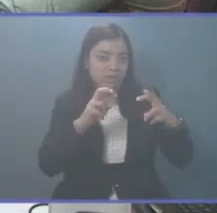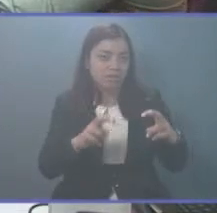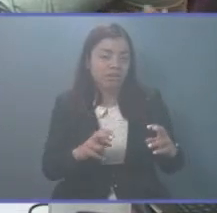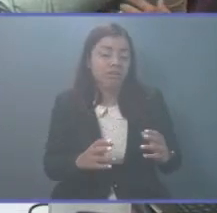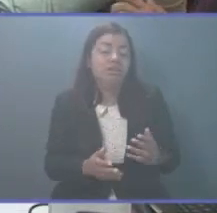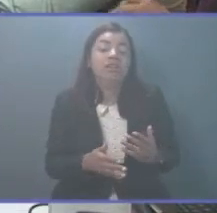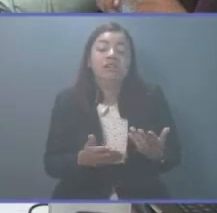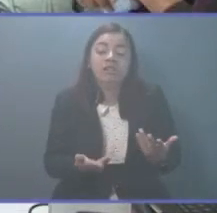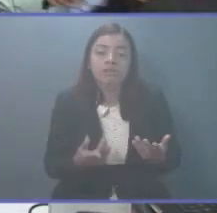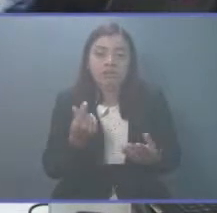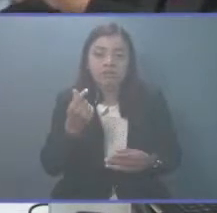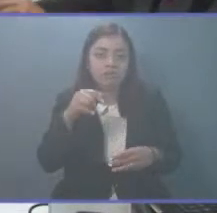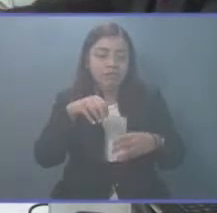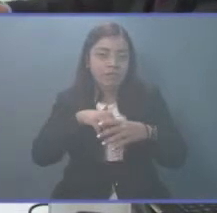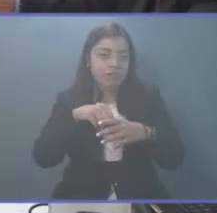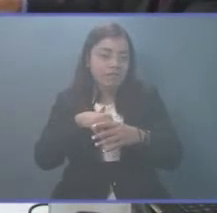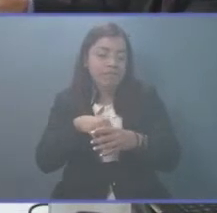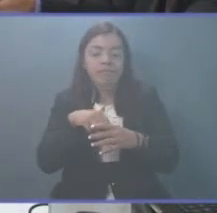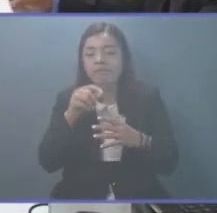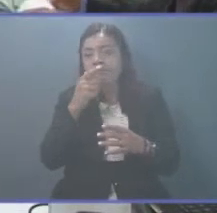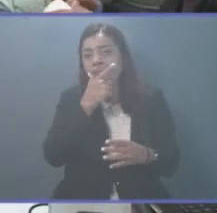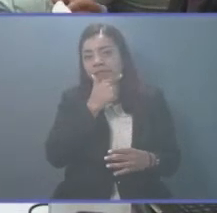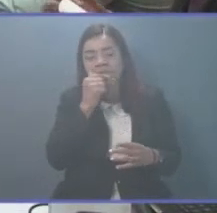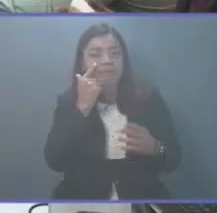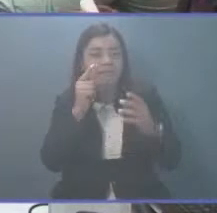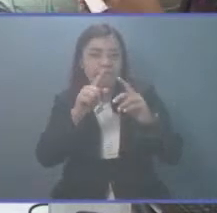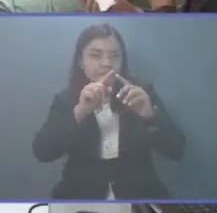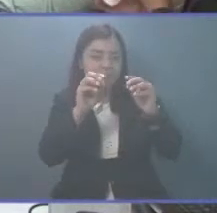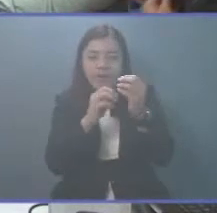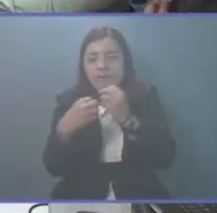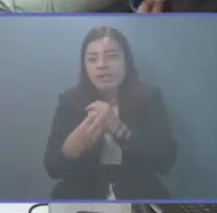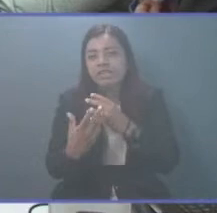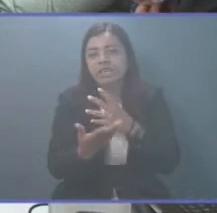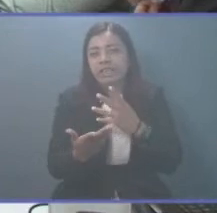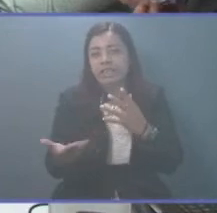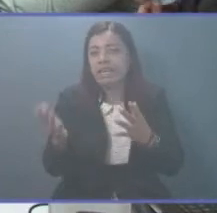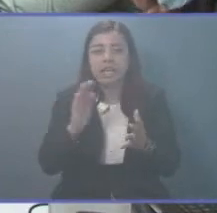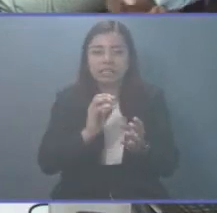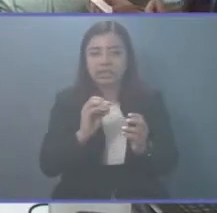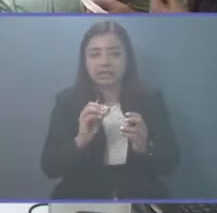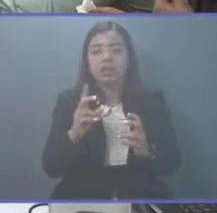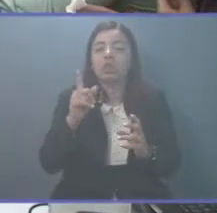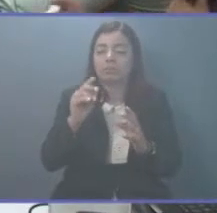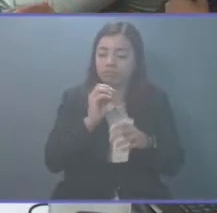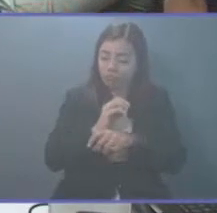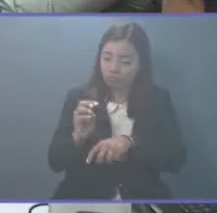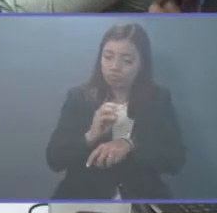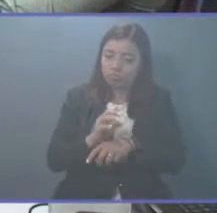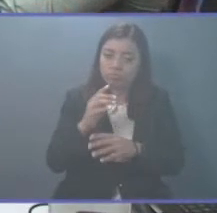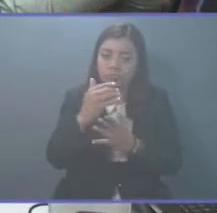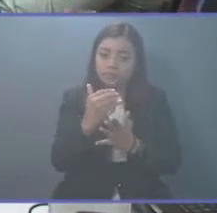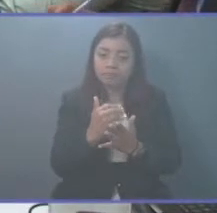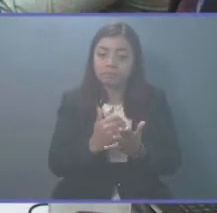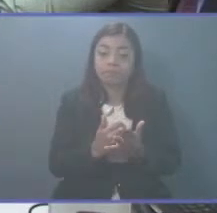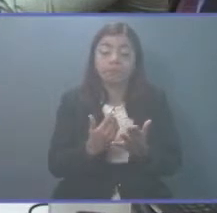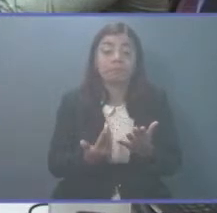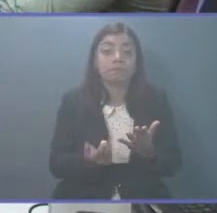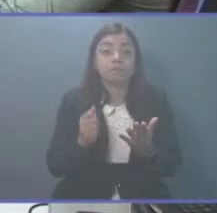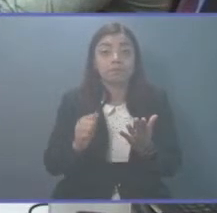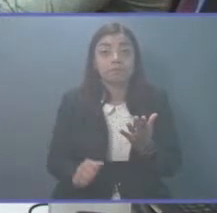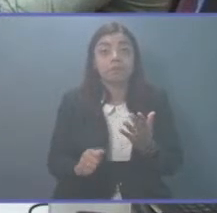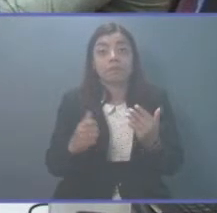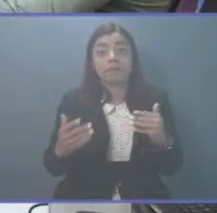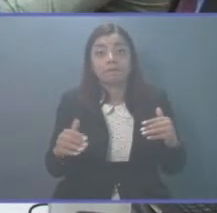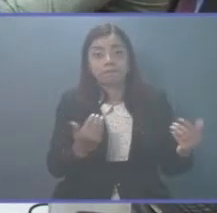dando fondos para que tenga bien la oficina, computador y estas cosas. La sugerencia es quitar, serán destinados a las